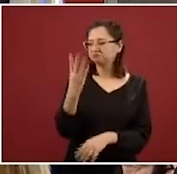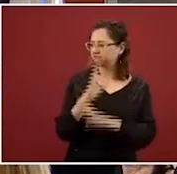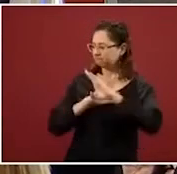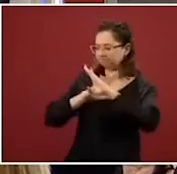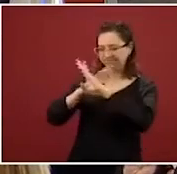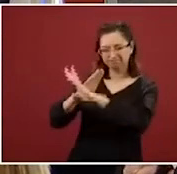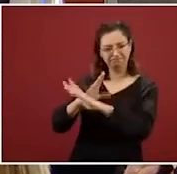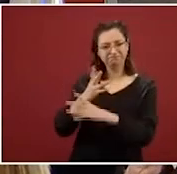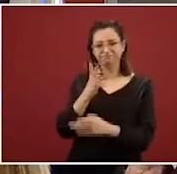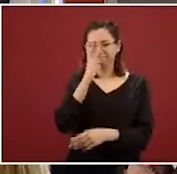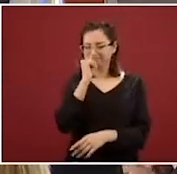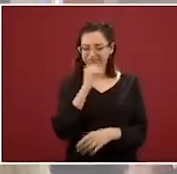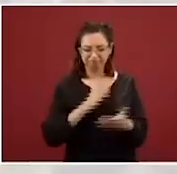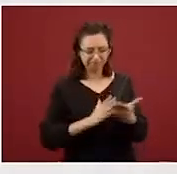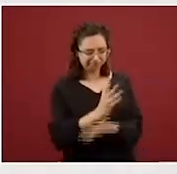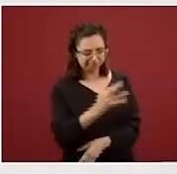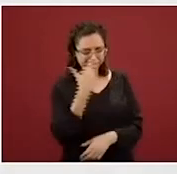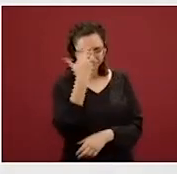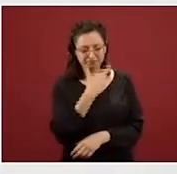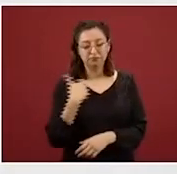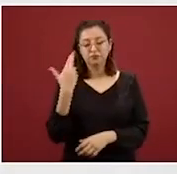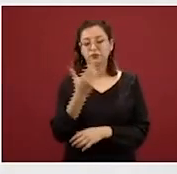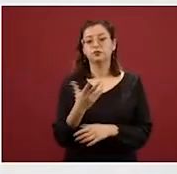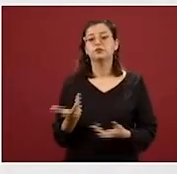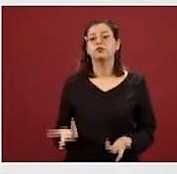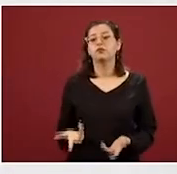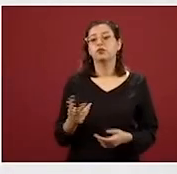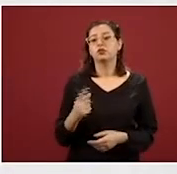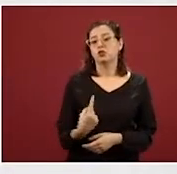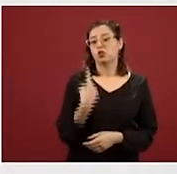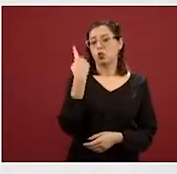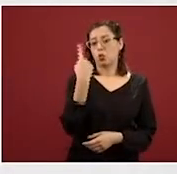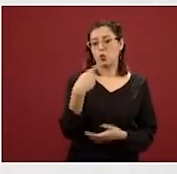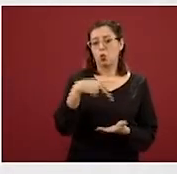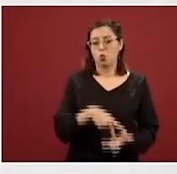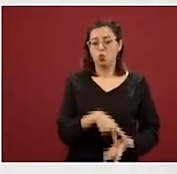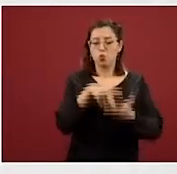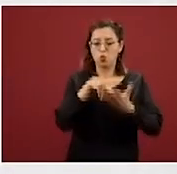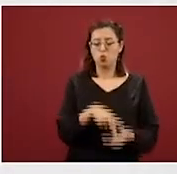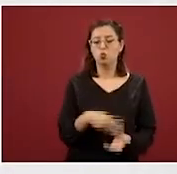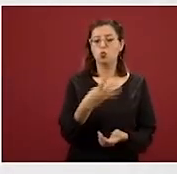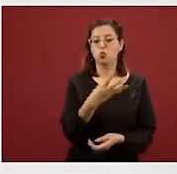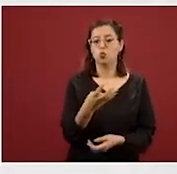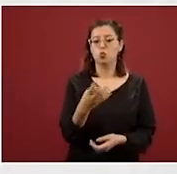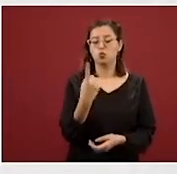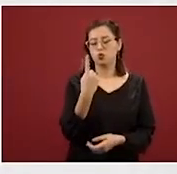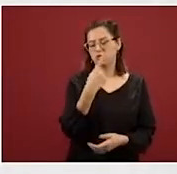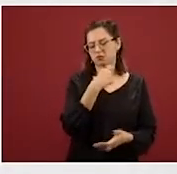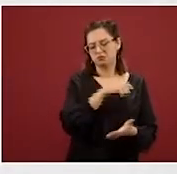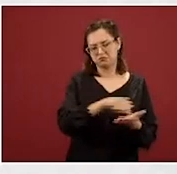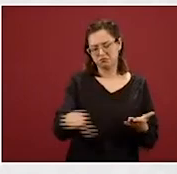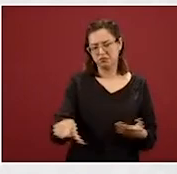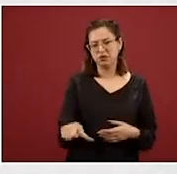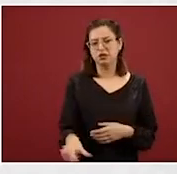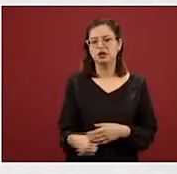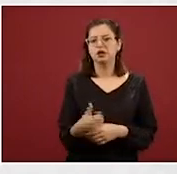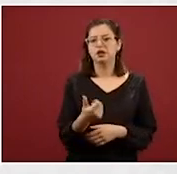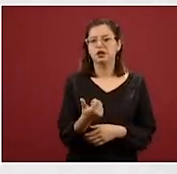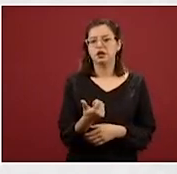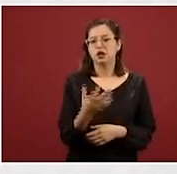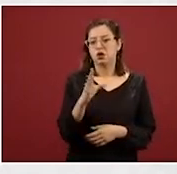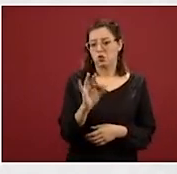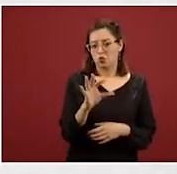dejaron verificar. En total, inmovilizamos una báscula de 468, 5 vehículos